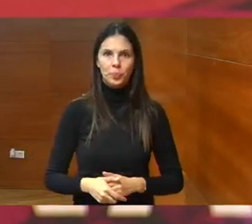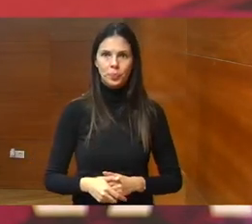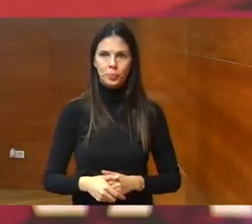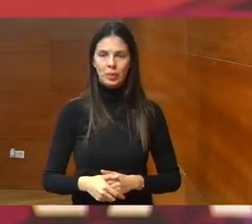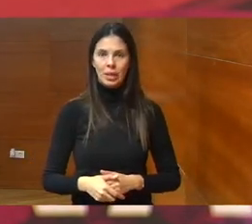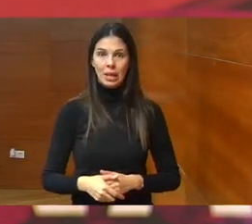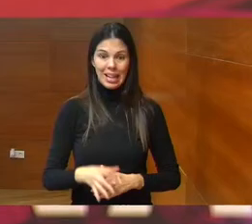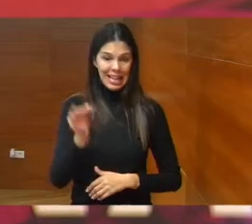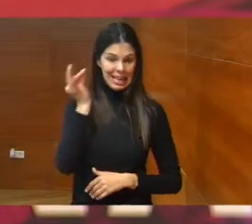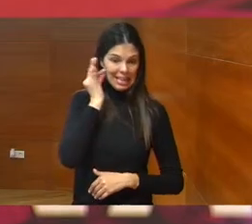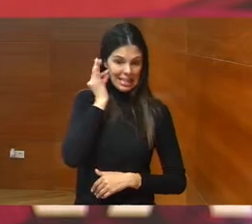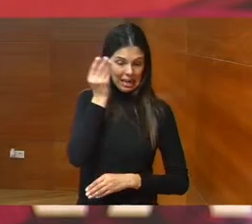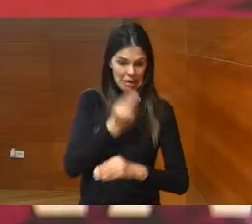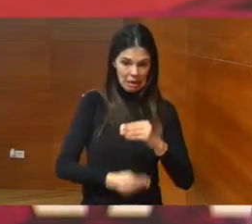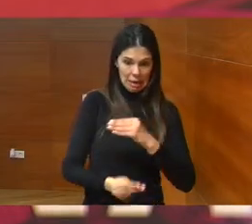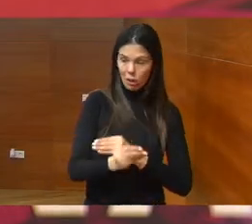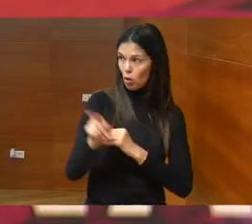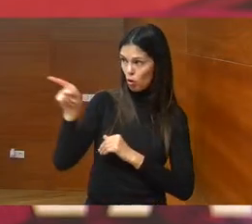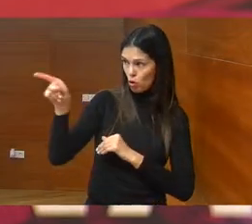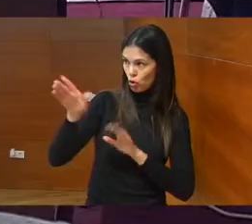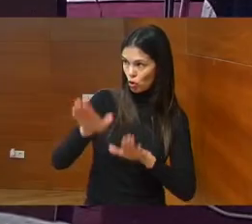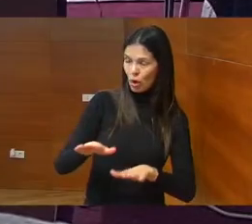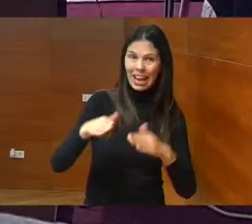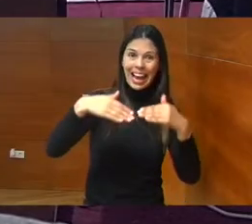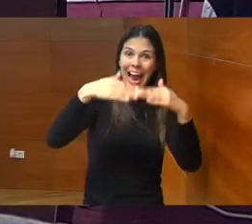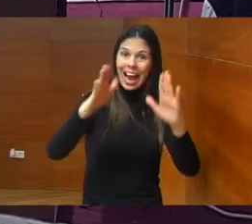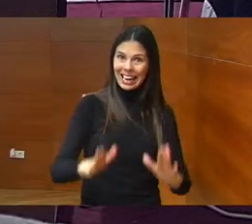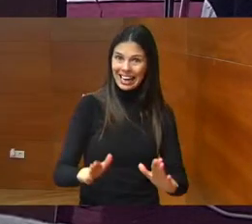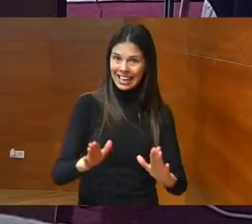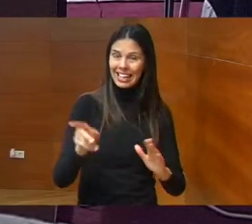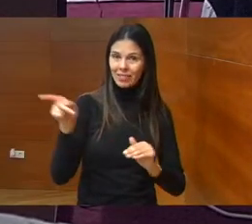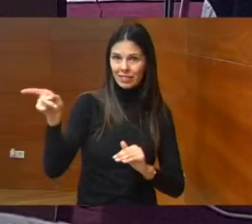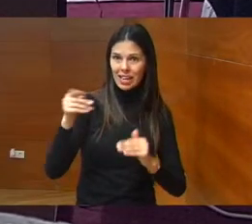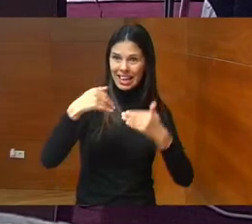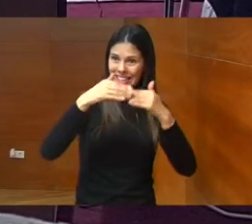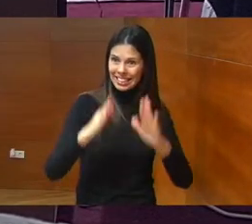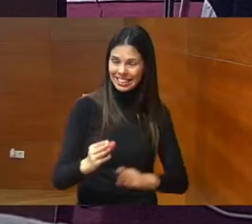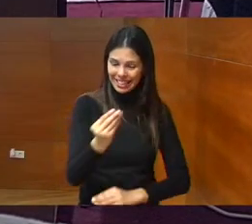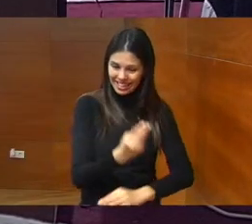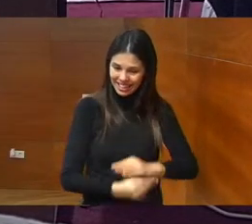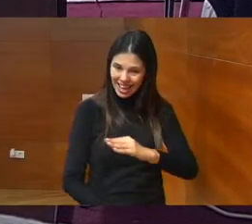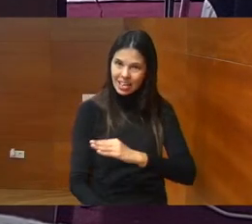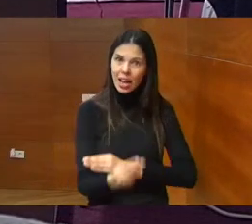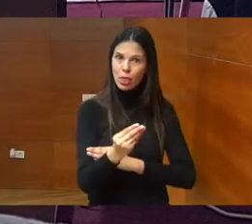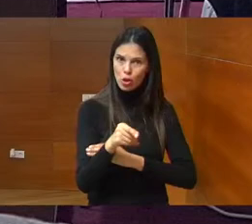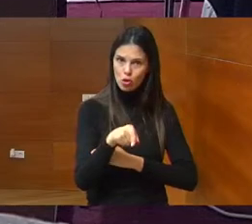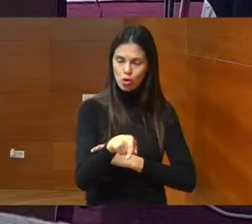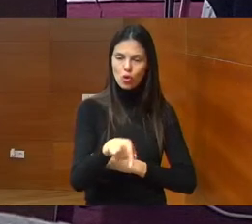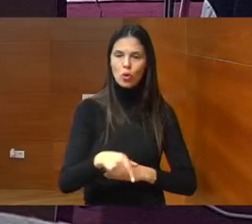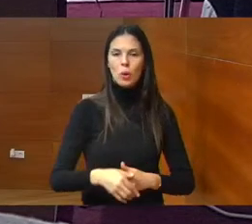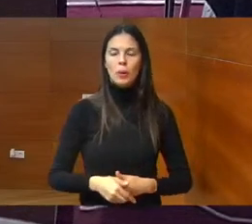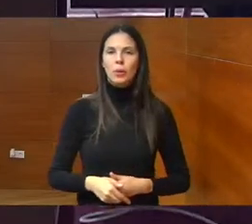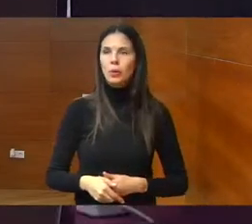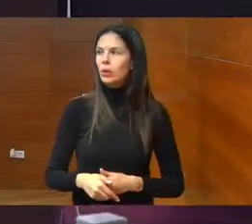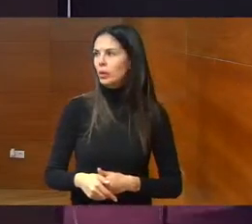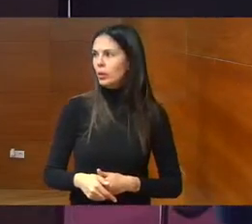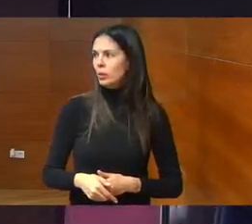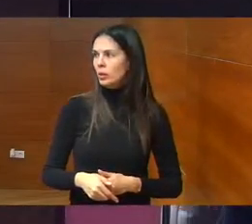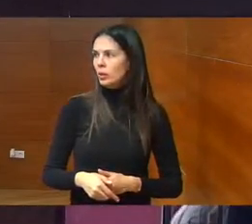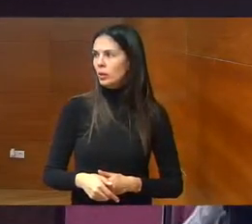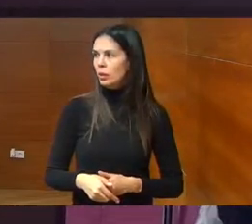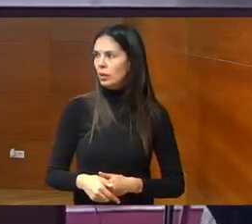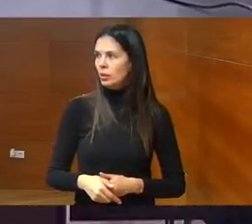Elena nace Wally esta casa condena hace un condenaceu chichana esta de